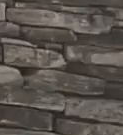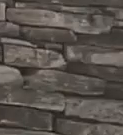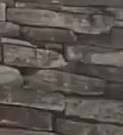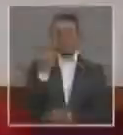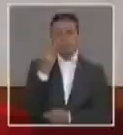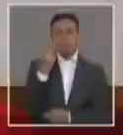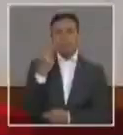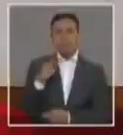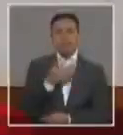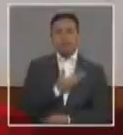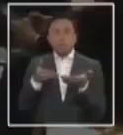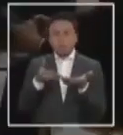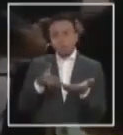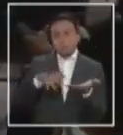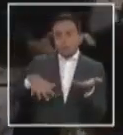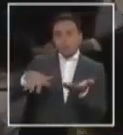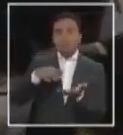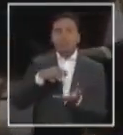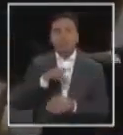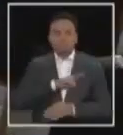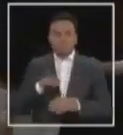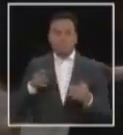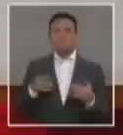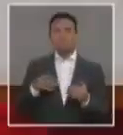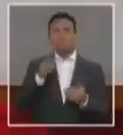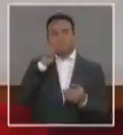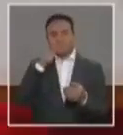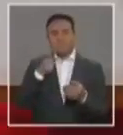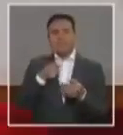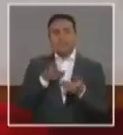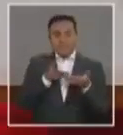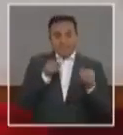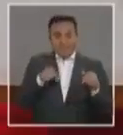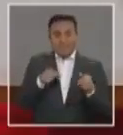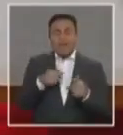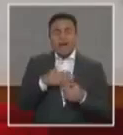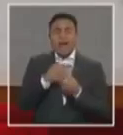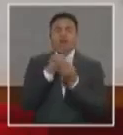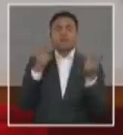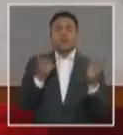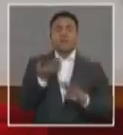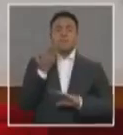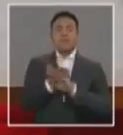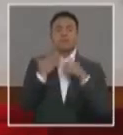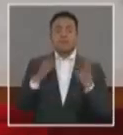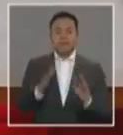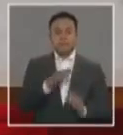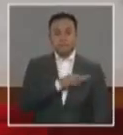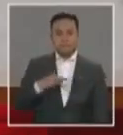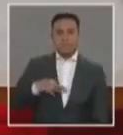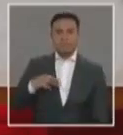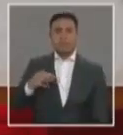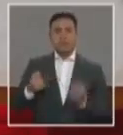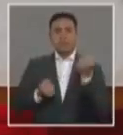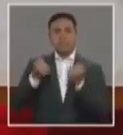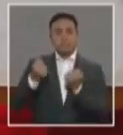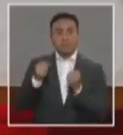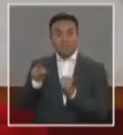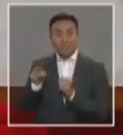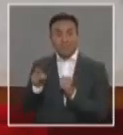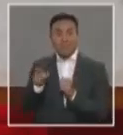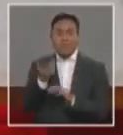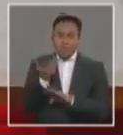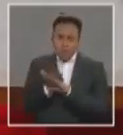incendios no podía volver a pasar otros 10 años mientras la gente estuviera a los estudiantes las comunidades educativas estudiando y